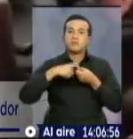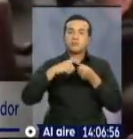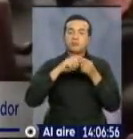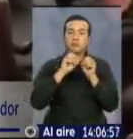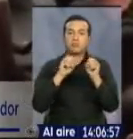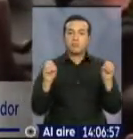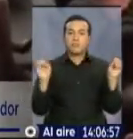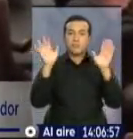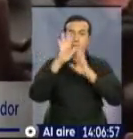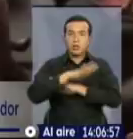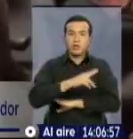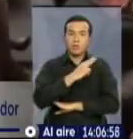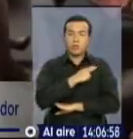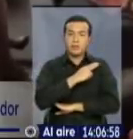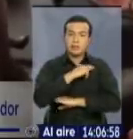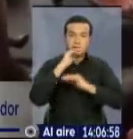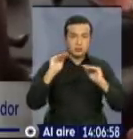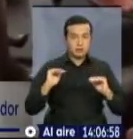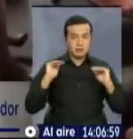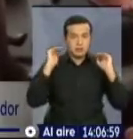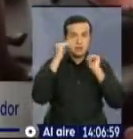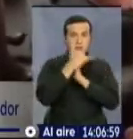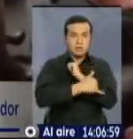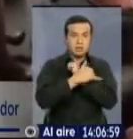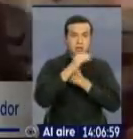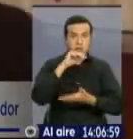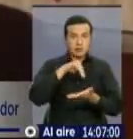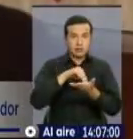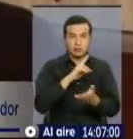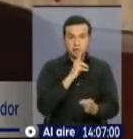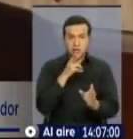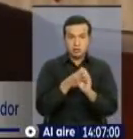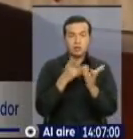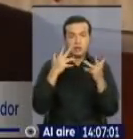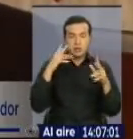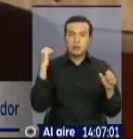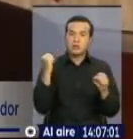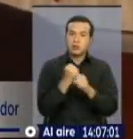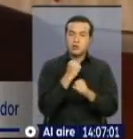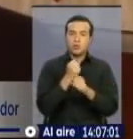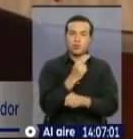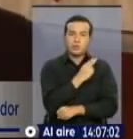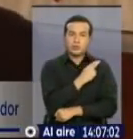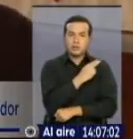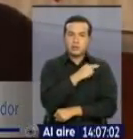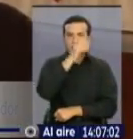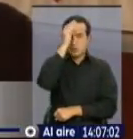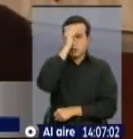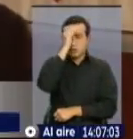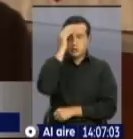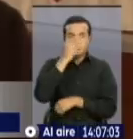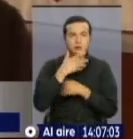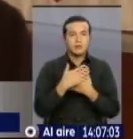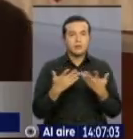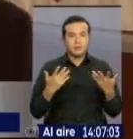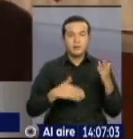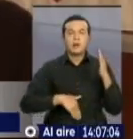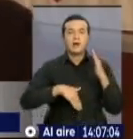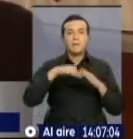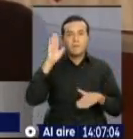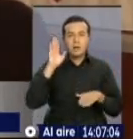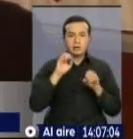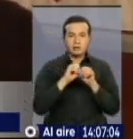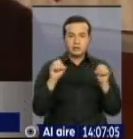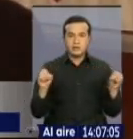en universidades de renombre de los países miembros. Se está trabajando con la Universidad Católica para que pueda también generar becas